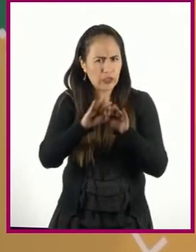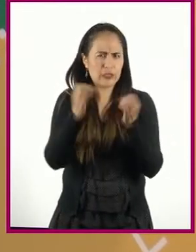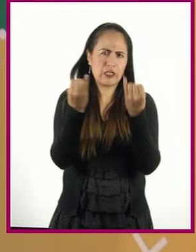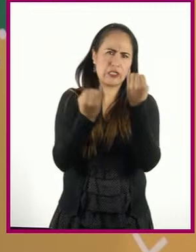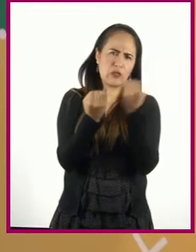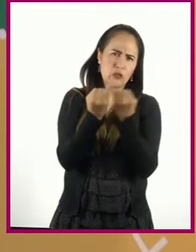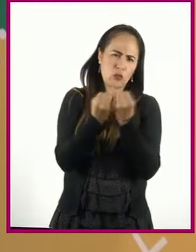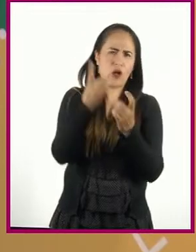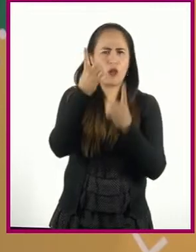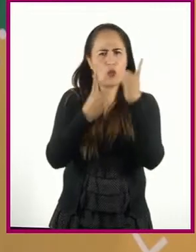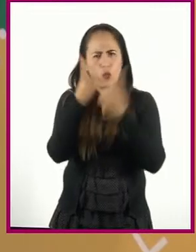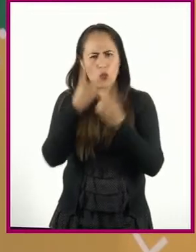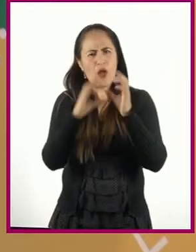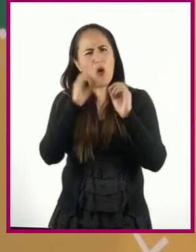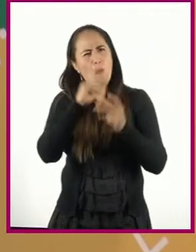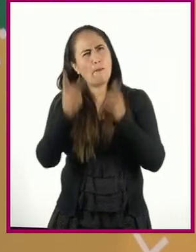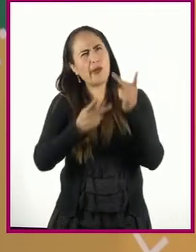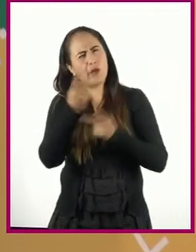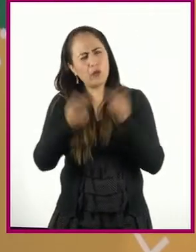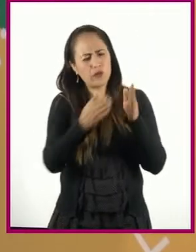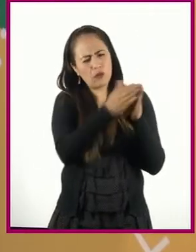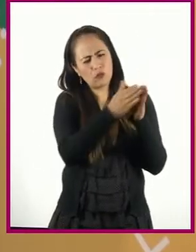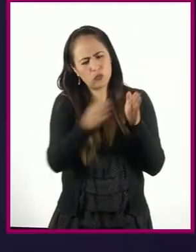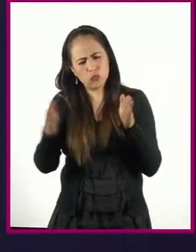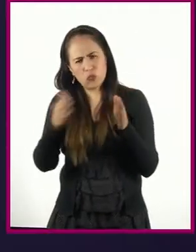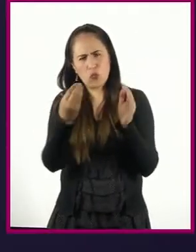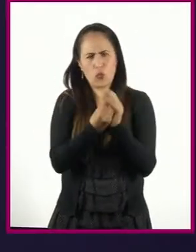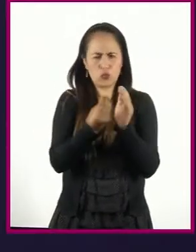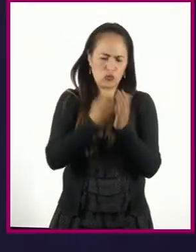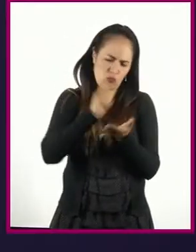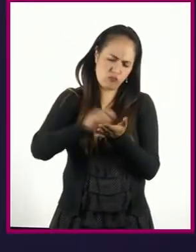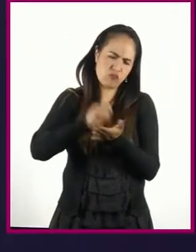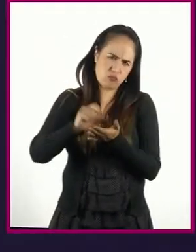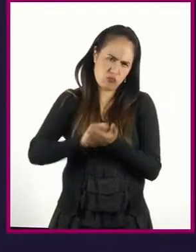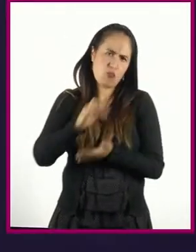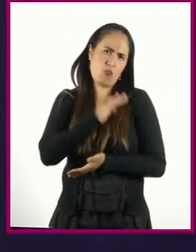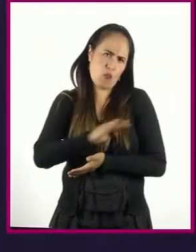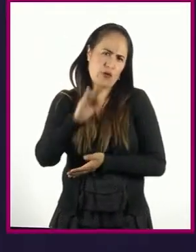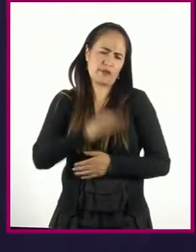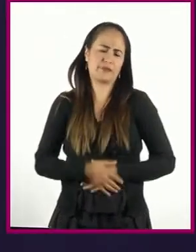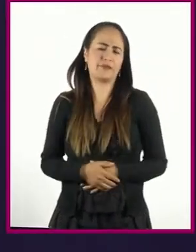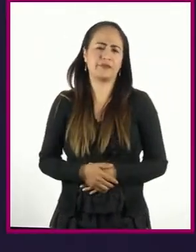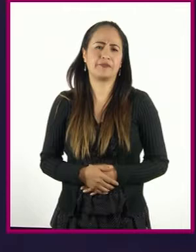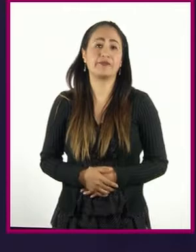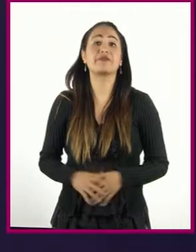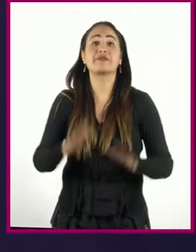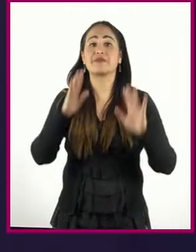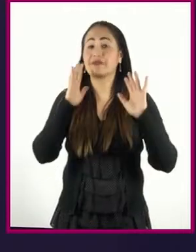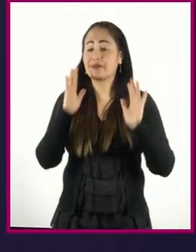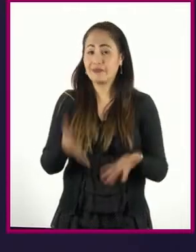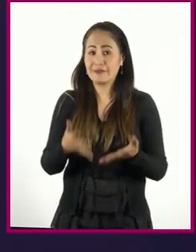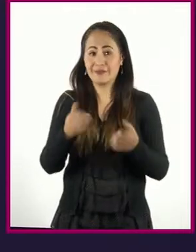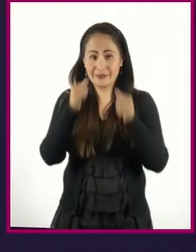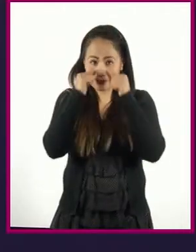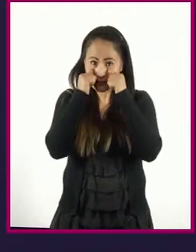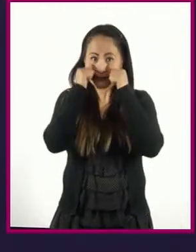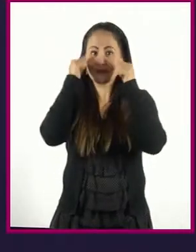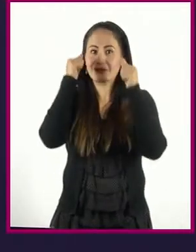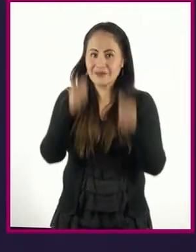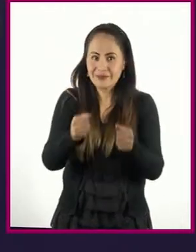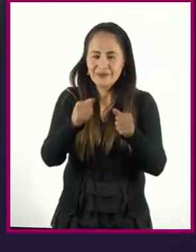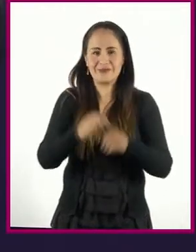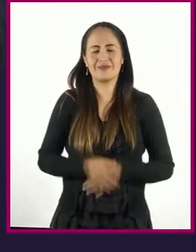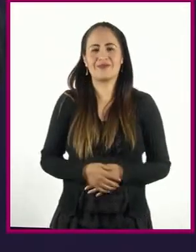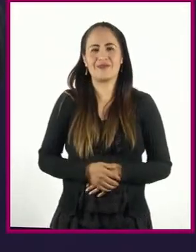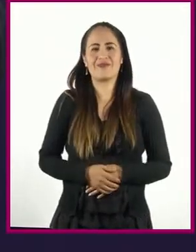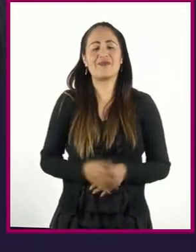y preguntas que puedan surgir a lo largo de la sesión. Ha llegado el momento de poner mucha atención. Es